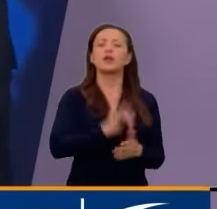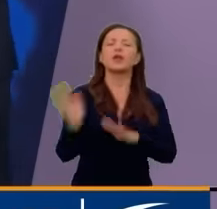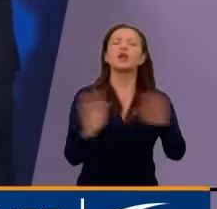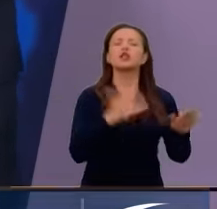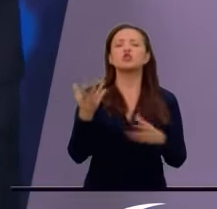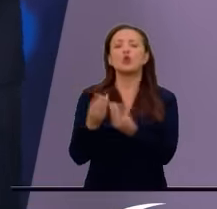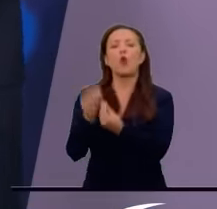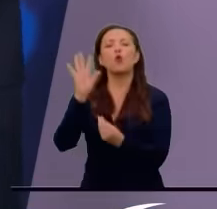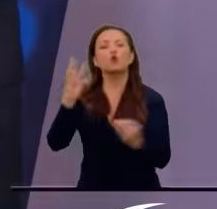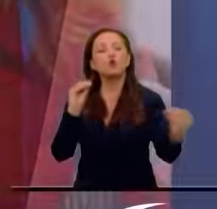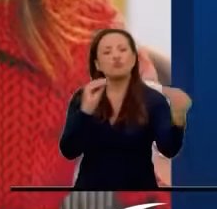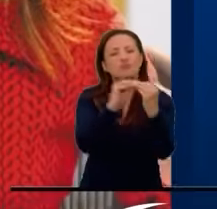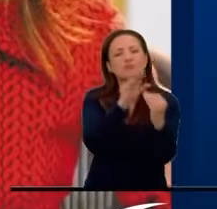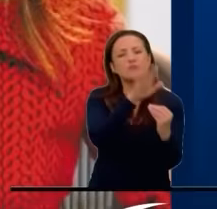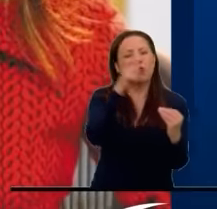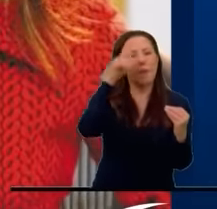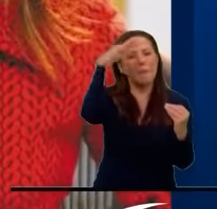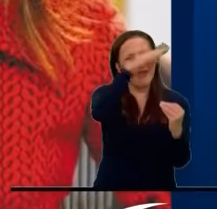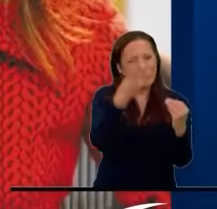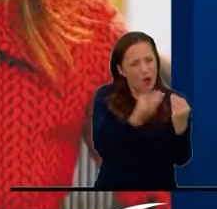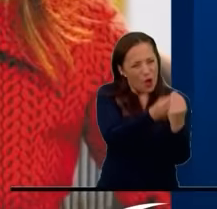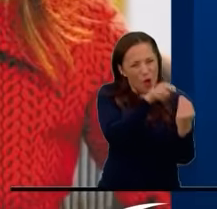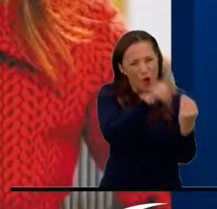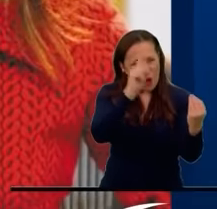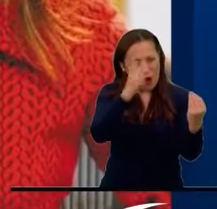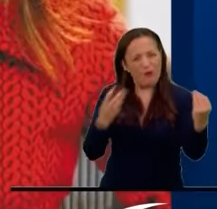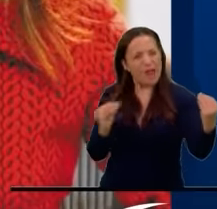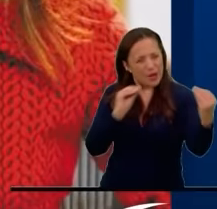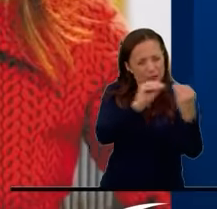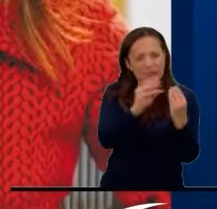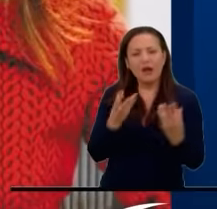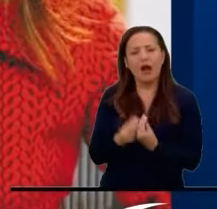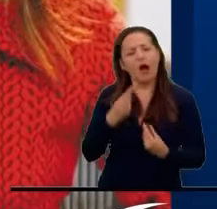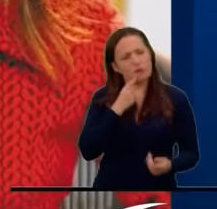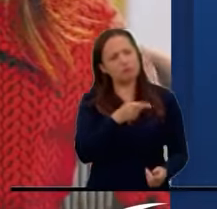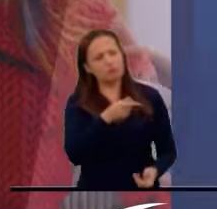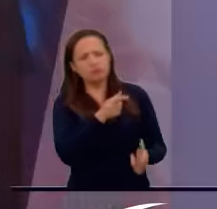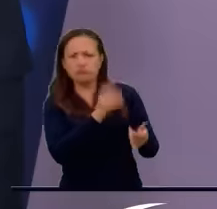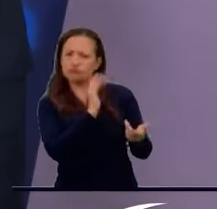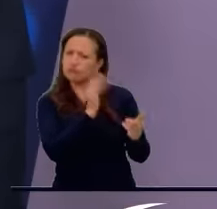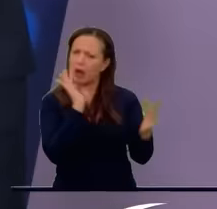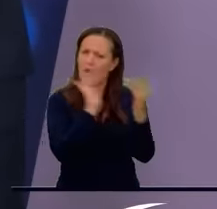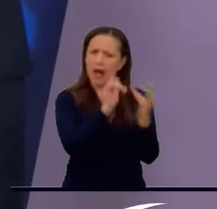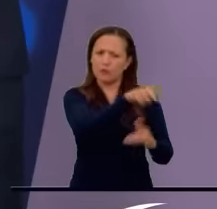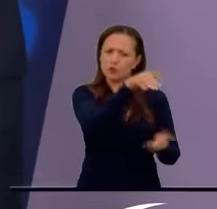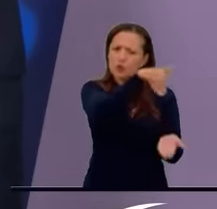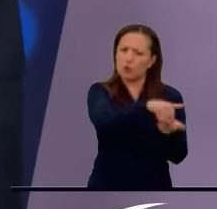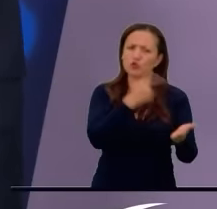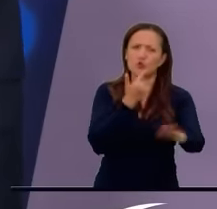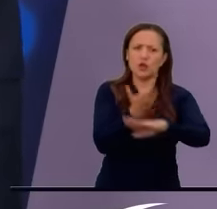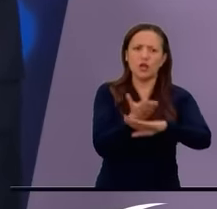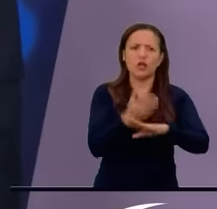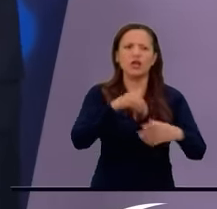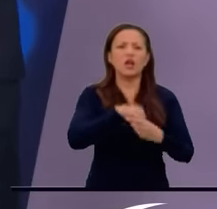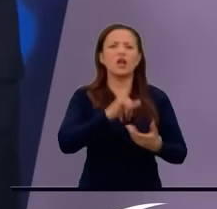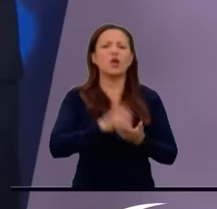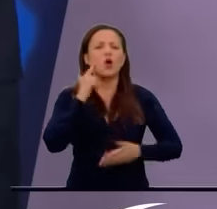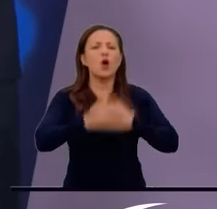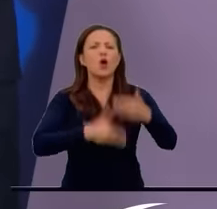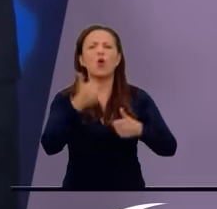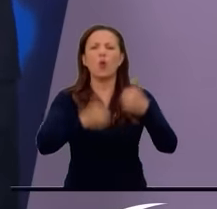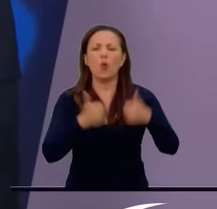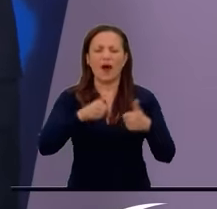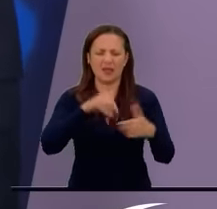de la coalición del Pacto Histórico. Ellos defienden la postura del presidente Petro y piden abrazar esas propuestas del cambio a ver la necesidad